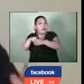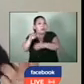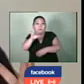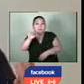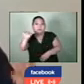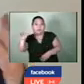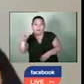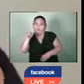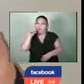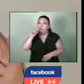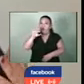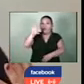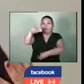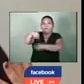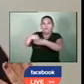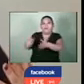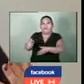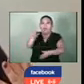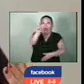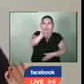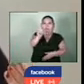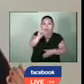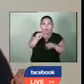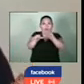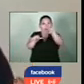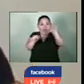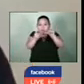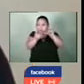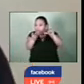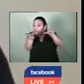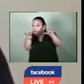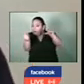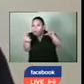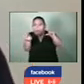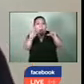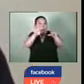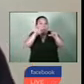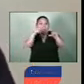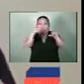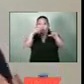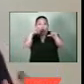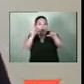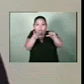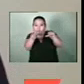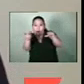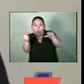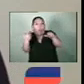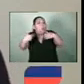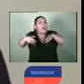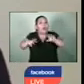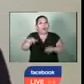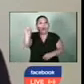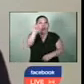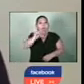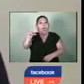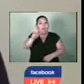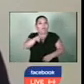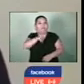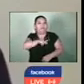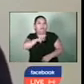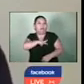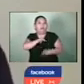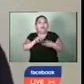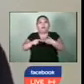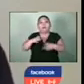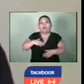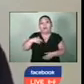que el dominio, es decir, lo que va después del arroba, sea arroba Banco Nacional Comercial y no un correo personal que tenga